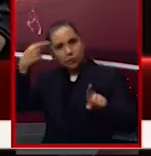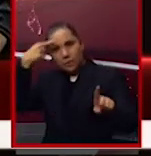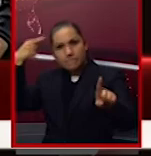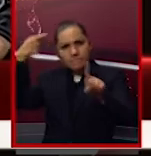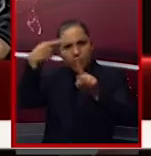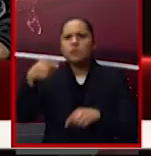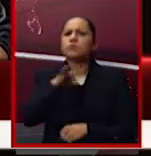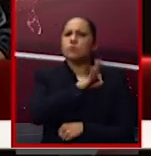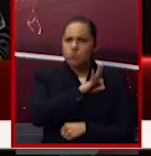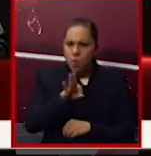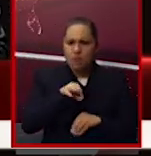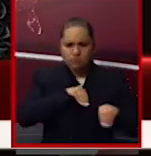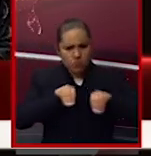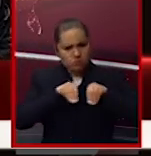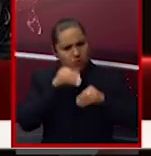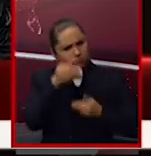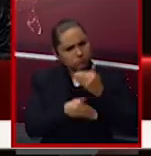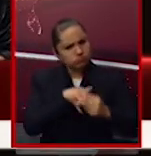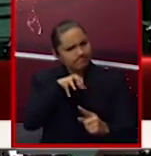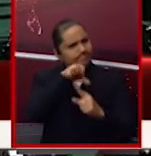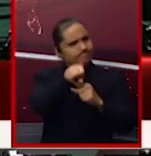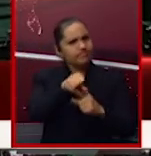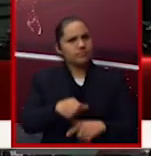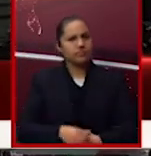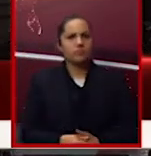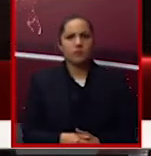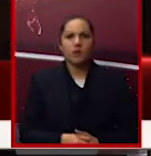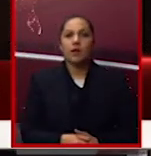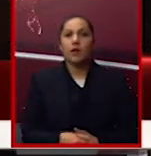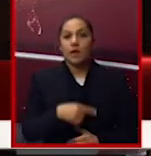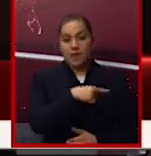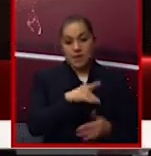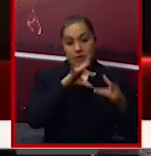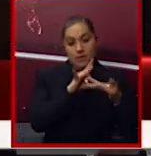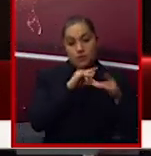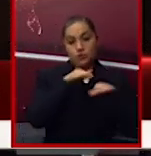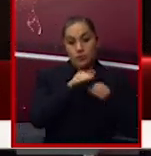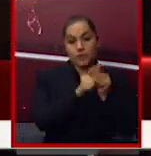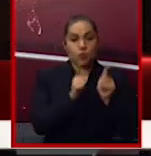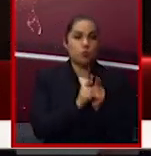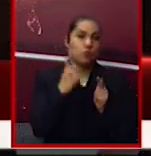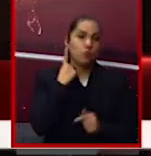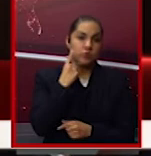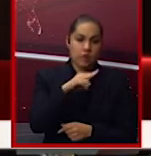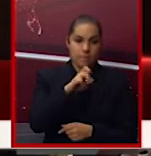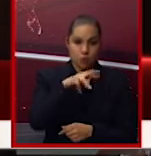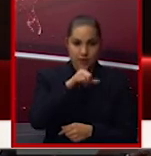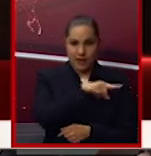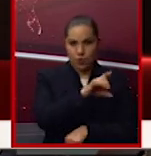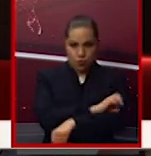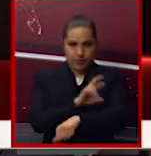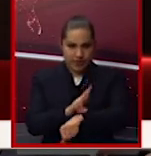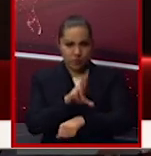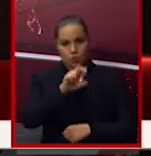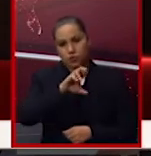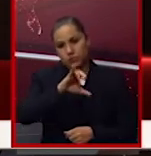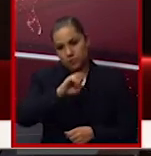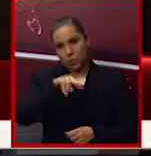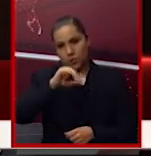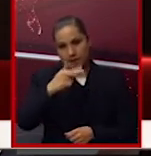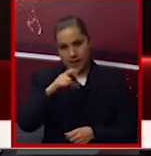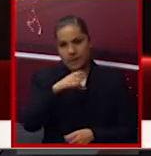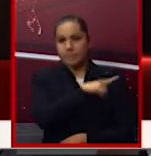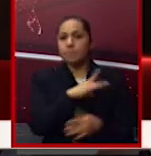todos los modos. Al emitir el posicionamiento de Morena, la coordinadora Rocío Nale afirmó que el